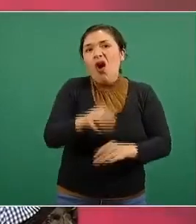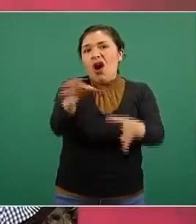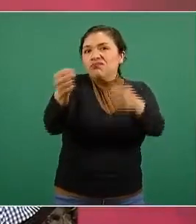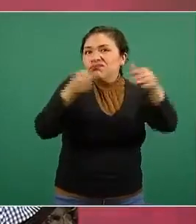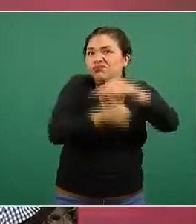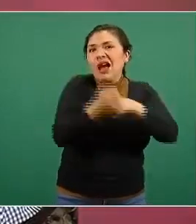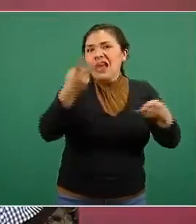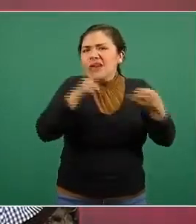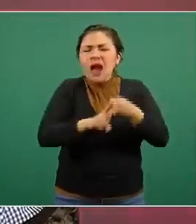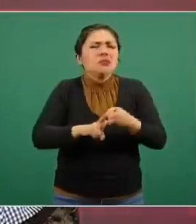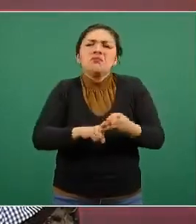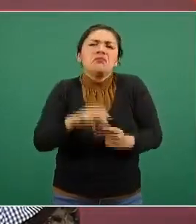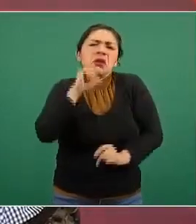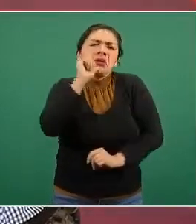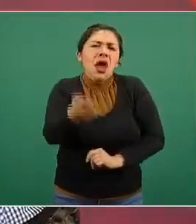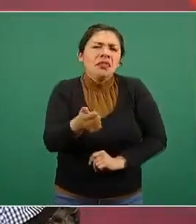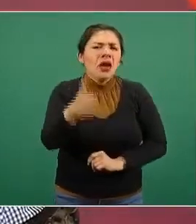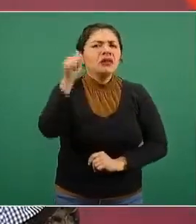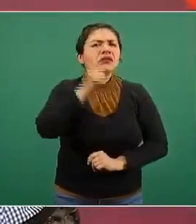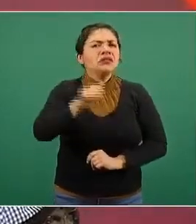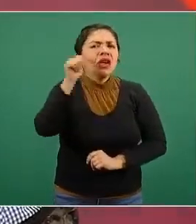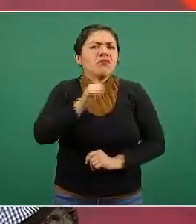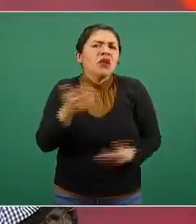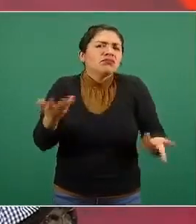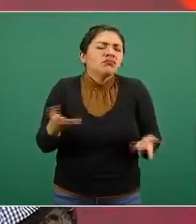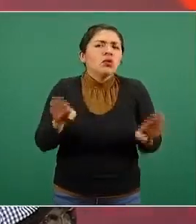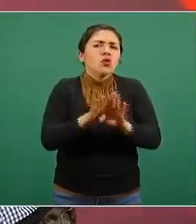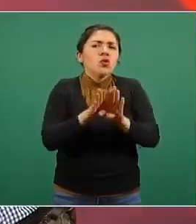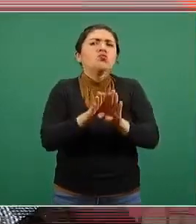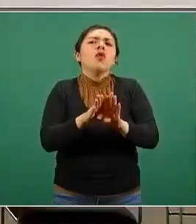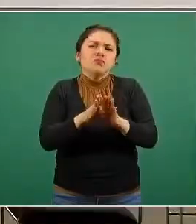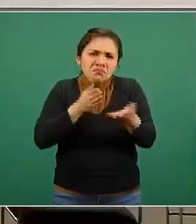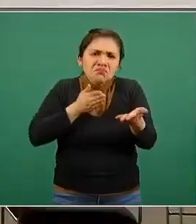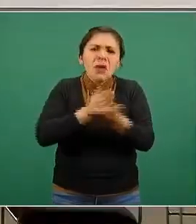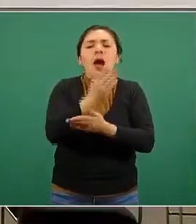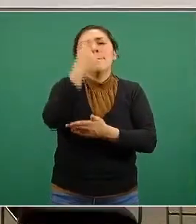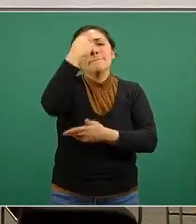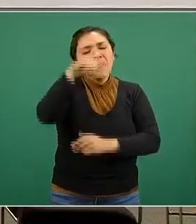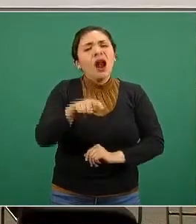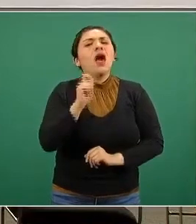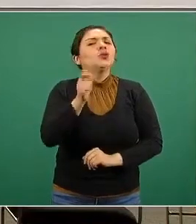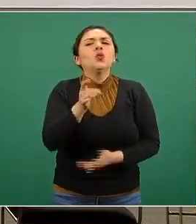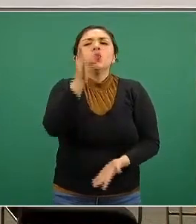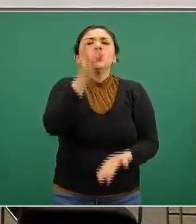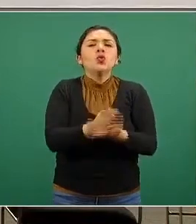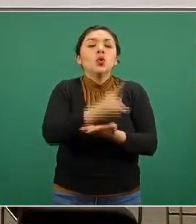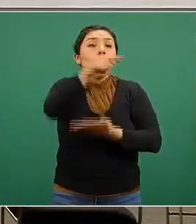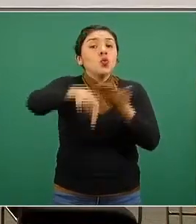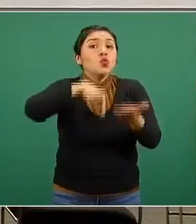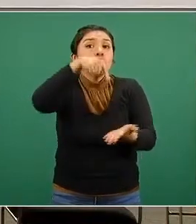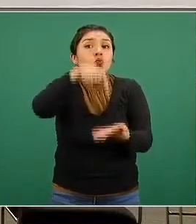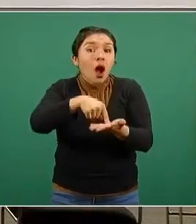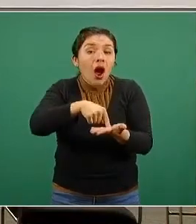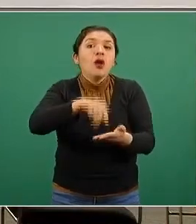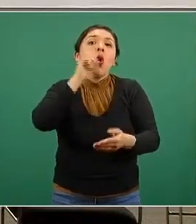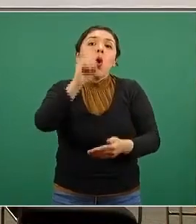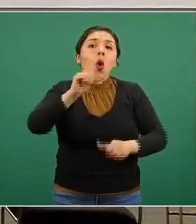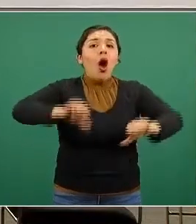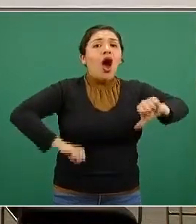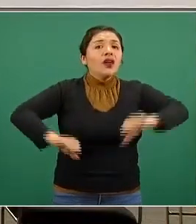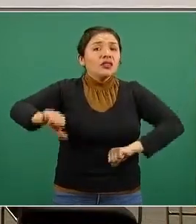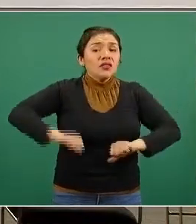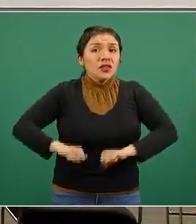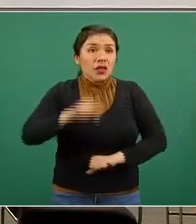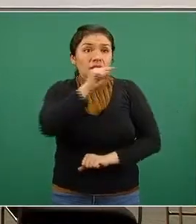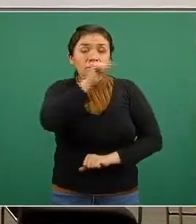derechos de las personas. Siempre las intervenciones han sido dirigidas a los espacios o a las actividades que en